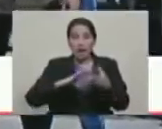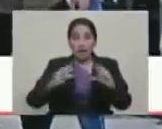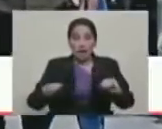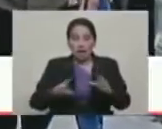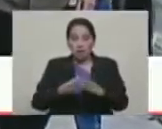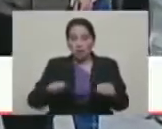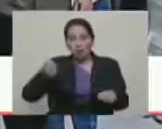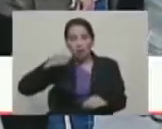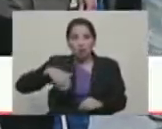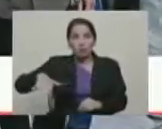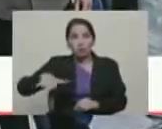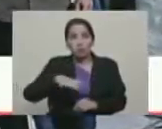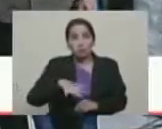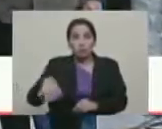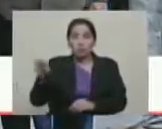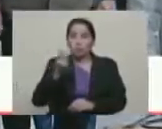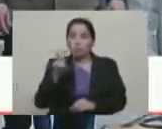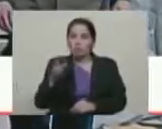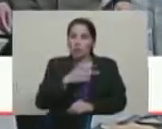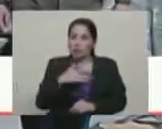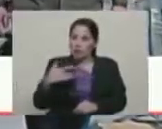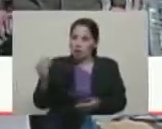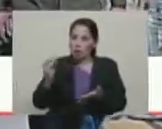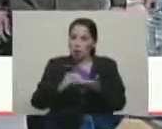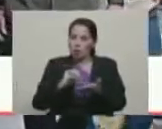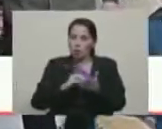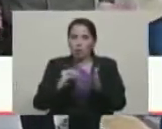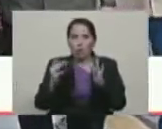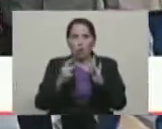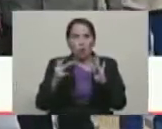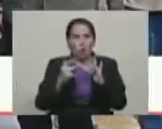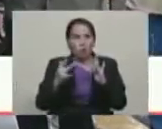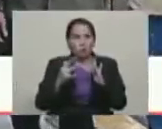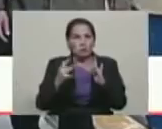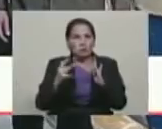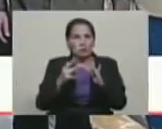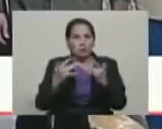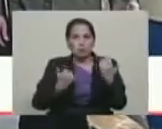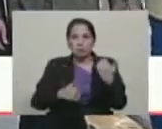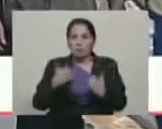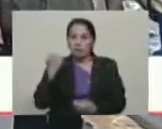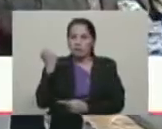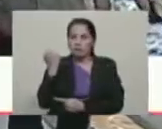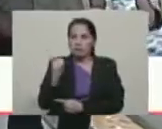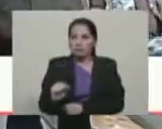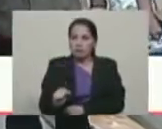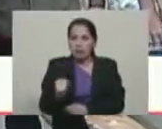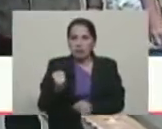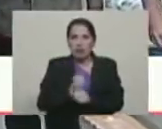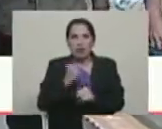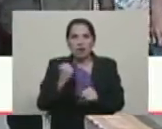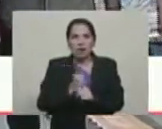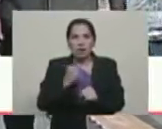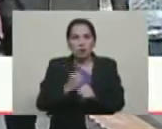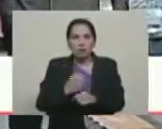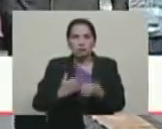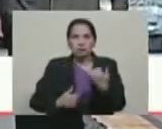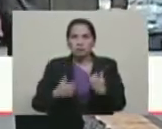Yo quiero hacer un pase hoy, entonces, en este miércoles de rebeldía, de trabajo, este miércoles